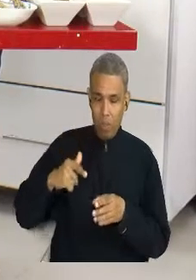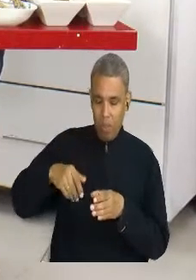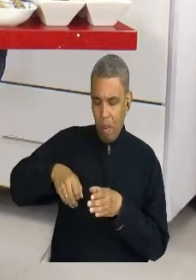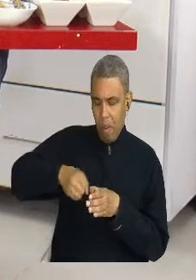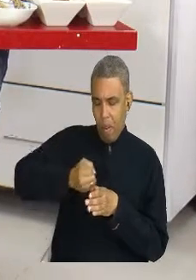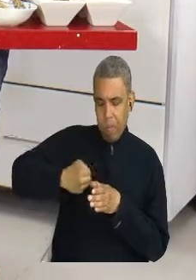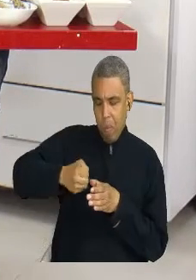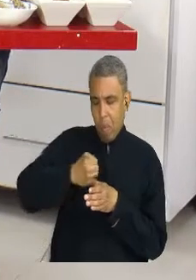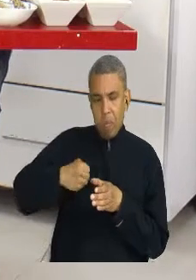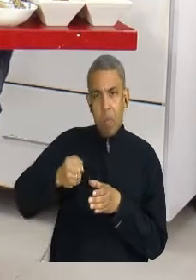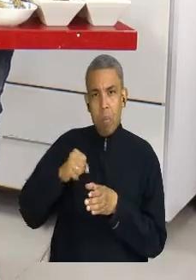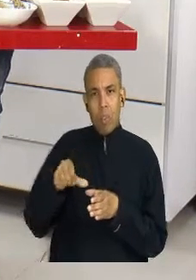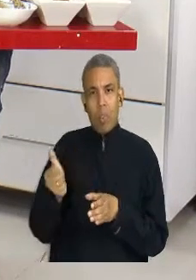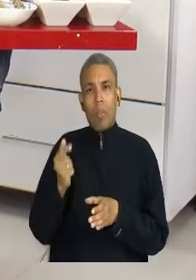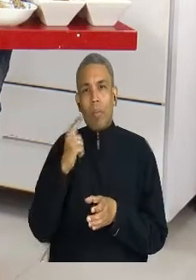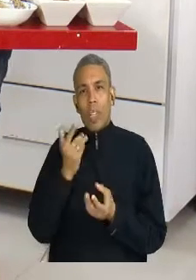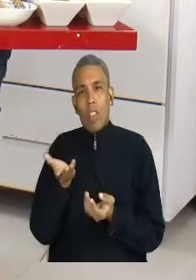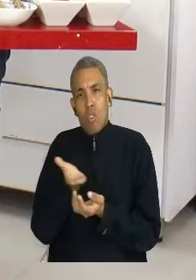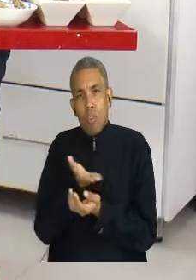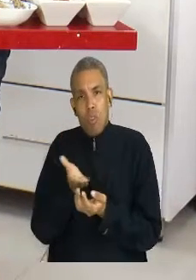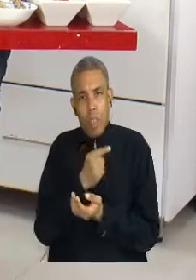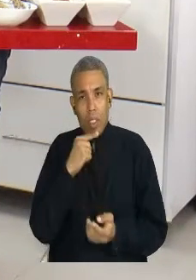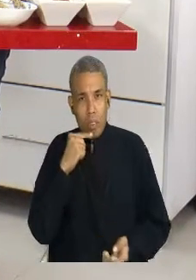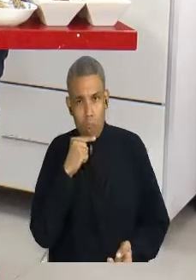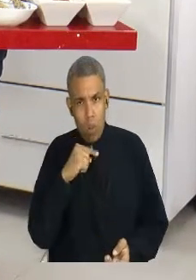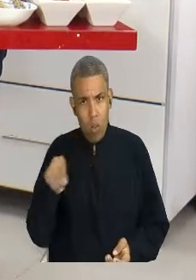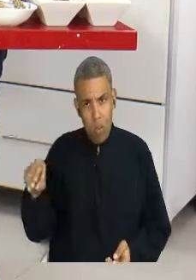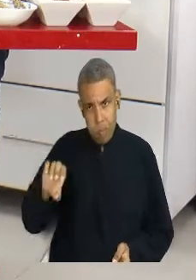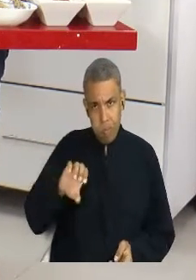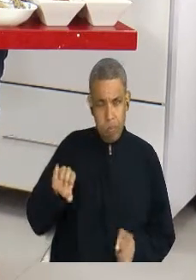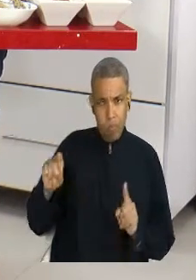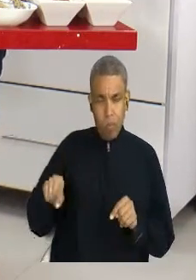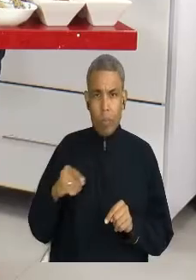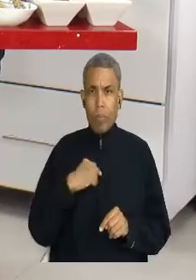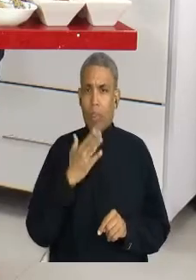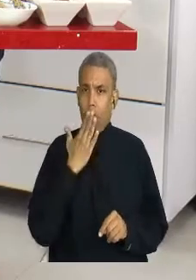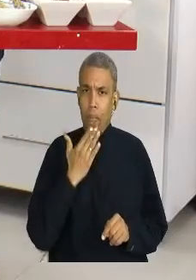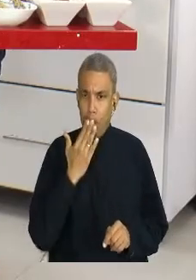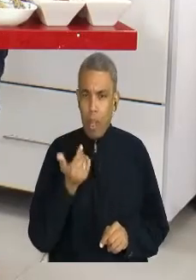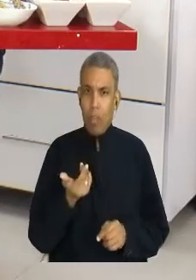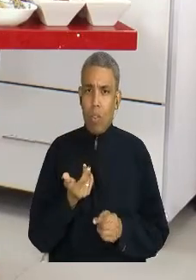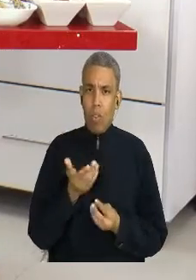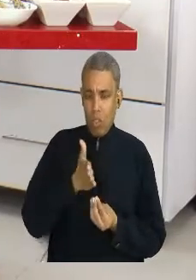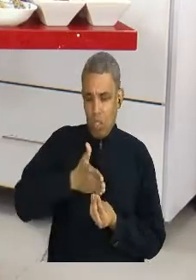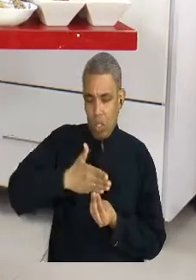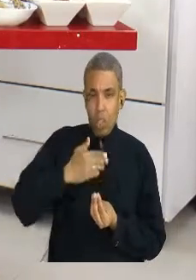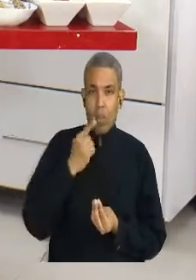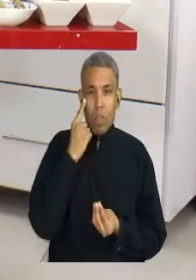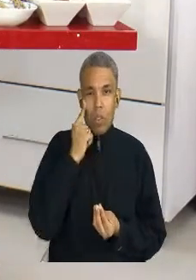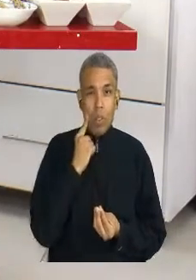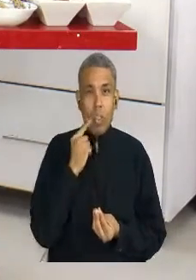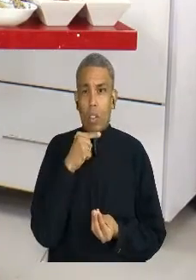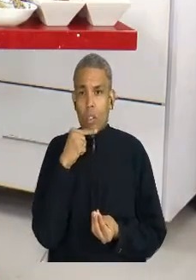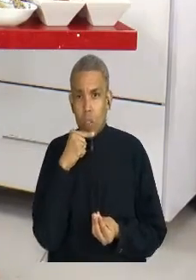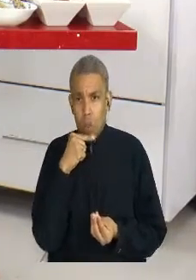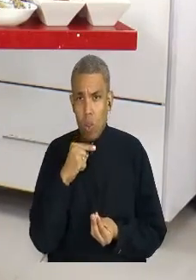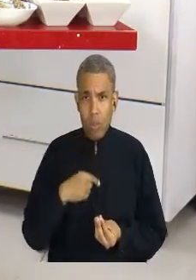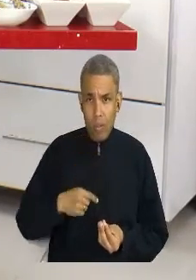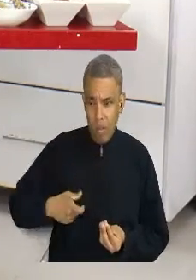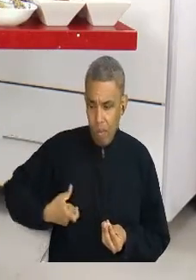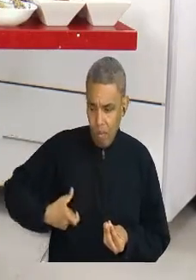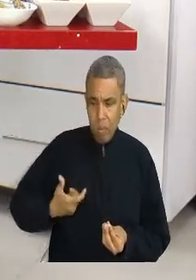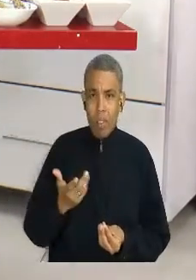a agregarle langostinos, tocineta, tengo aquí mango, cebolla roja, aguacate. Sí. Tengo unos langostinos apanados, esas